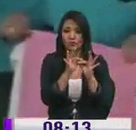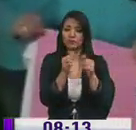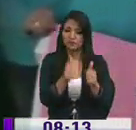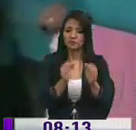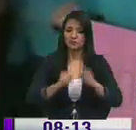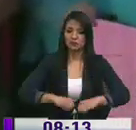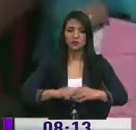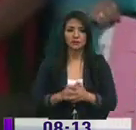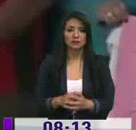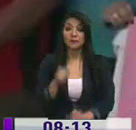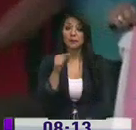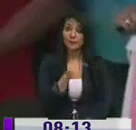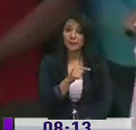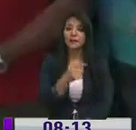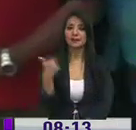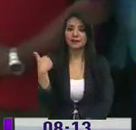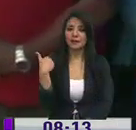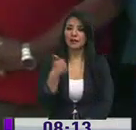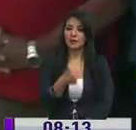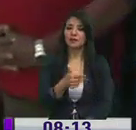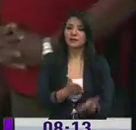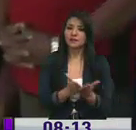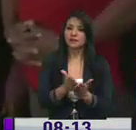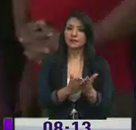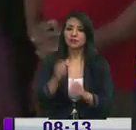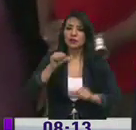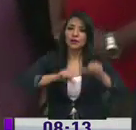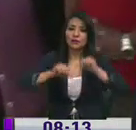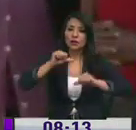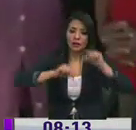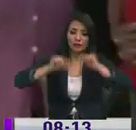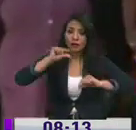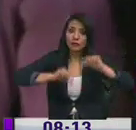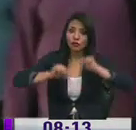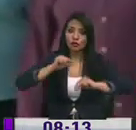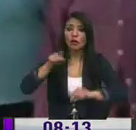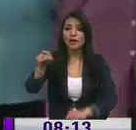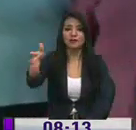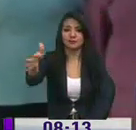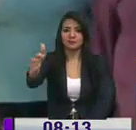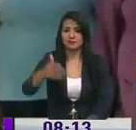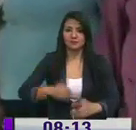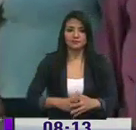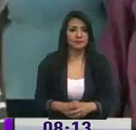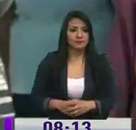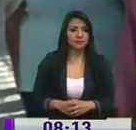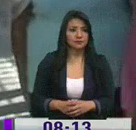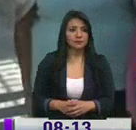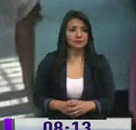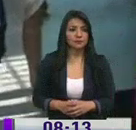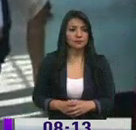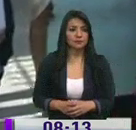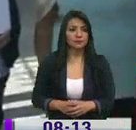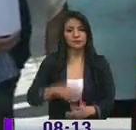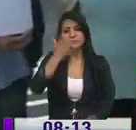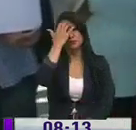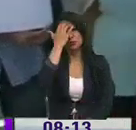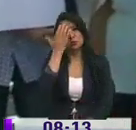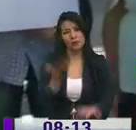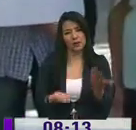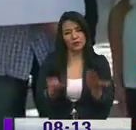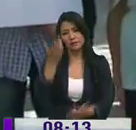porque inclusive ahí me decían si tienen servicio de laboratorio, por ejemplo, que en este provisional no. Y así también no hay este temor por estas